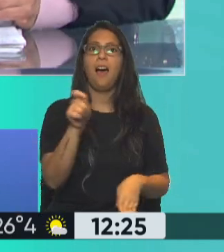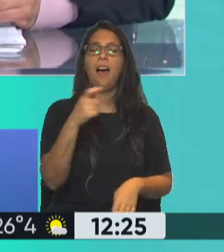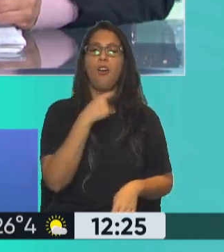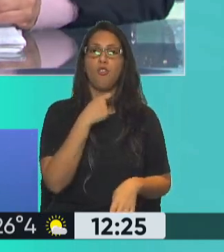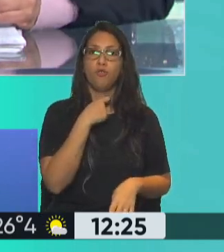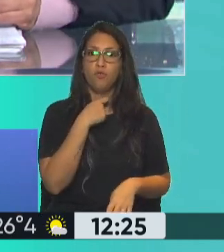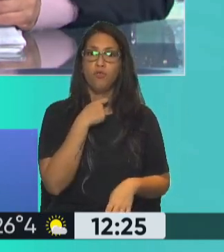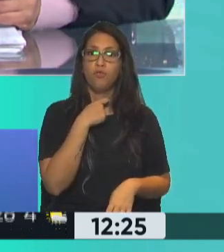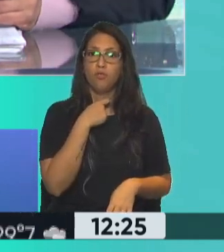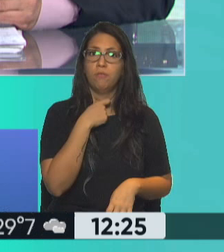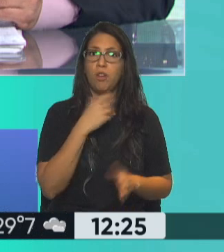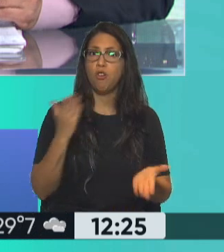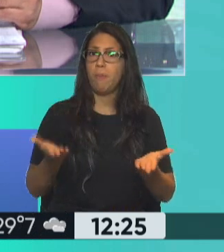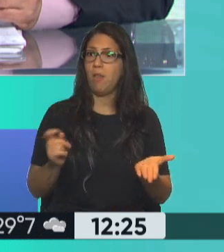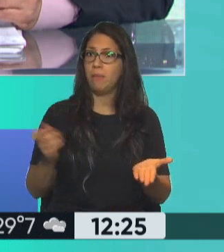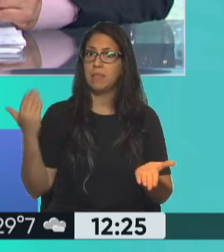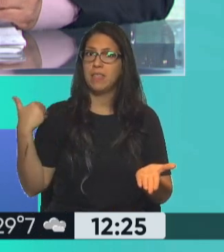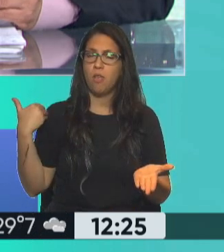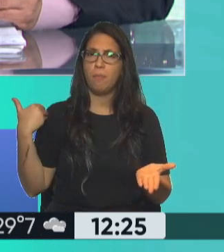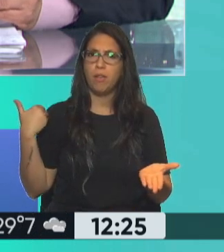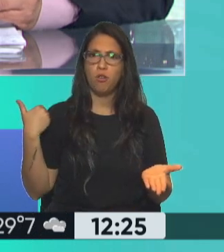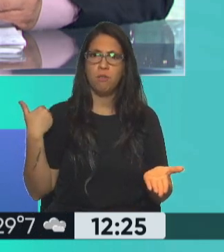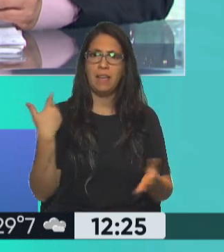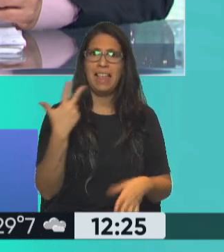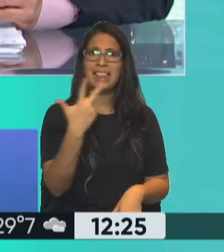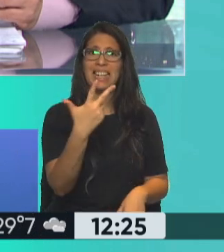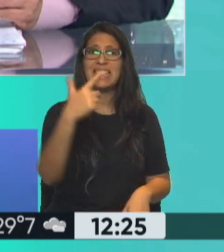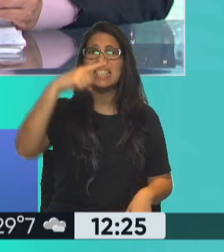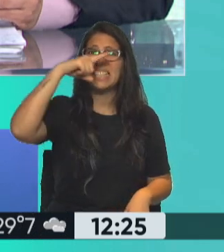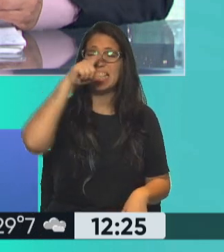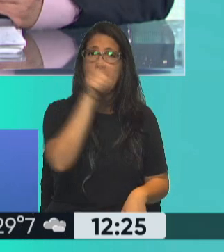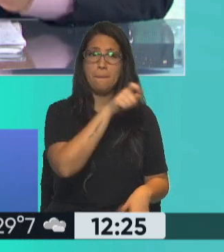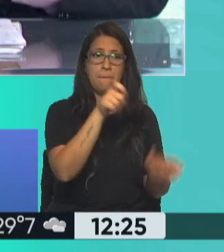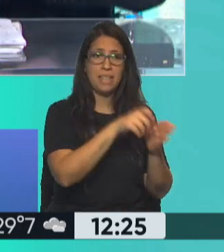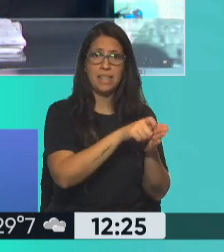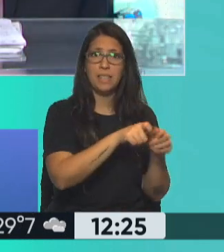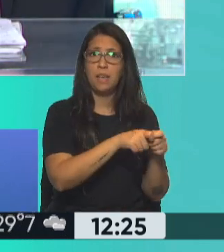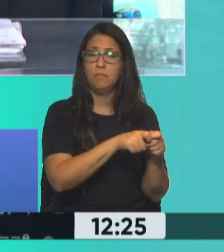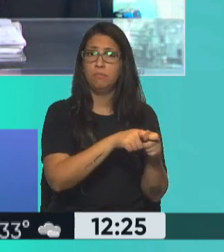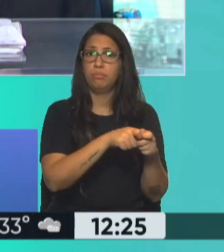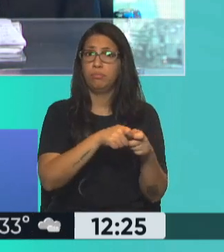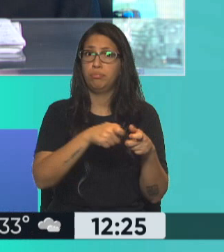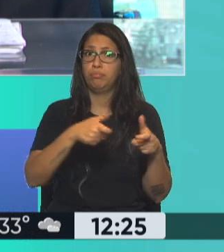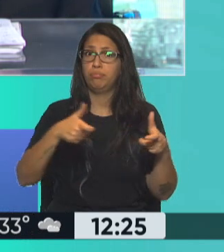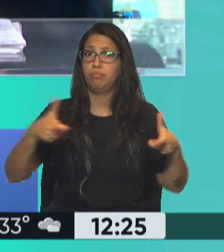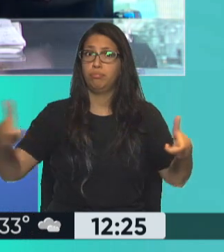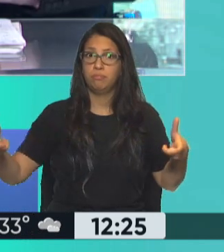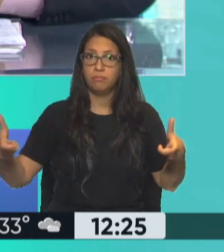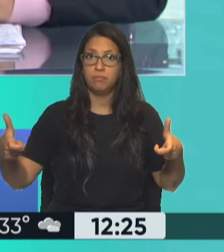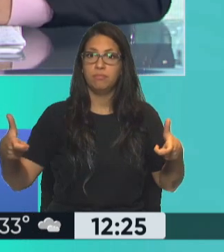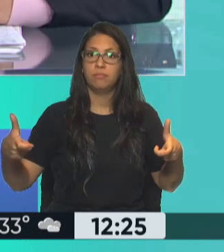un aumento sobre el mes anterior, pero aumento sucesivo durante los últimos 37 meses. Bueno, me parece que ese es el dato. Este clave, es el dato. Claro.